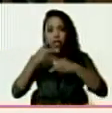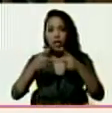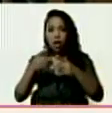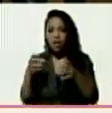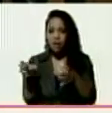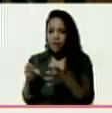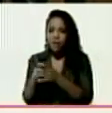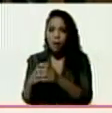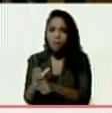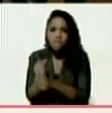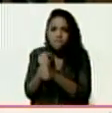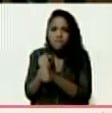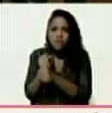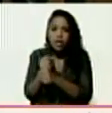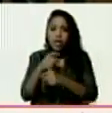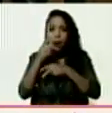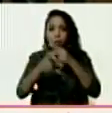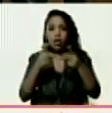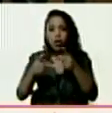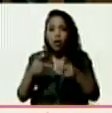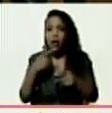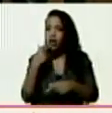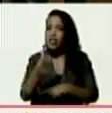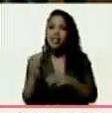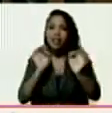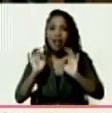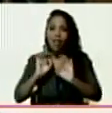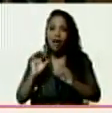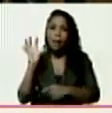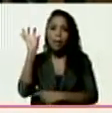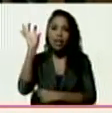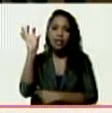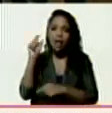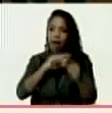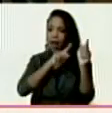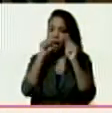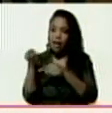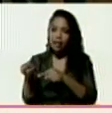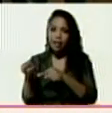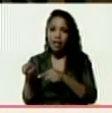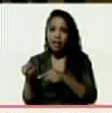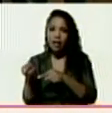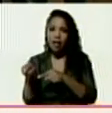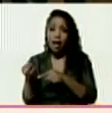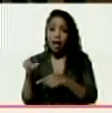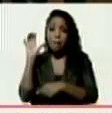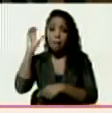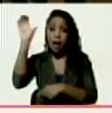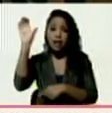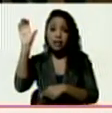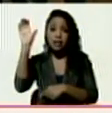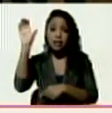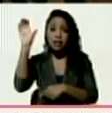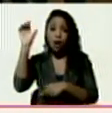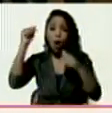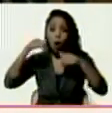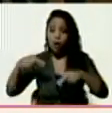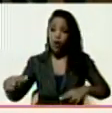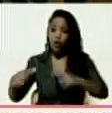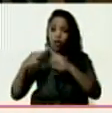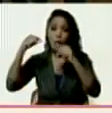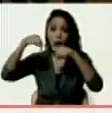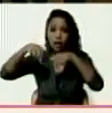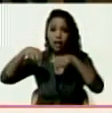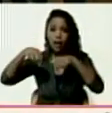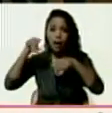polarización y a la política que obviamente no le dice nada al país. Este es el país, hoy nos encontramos en el país del